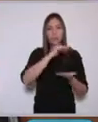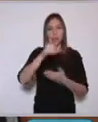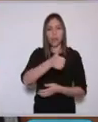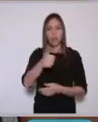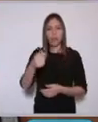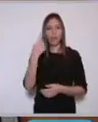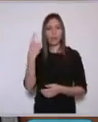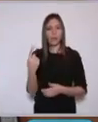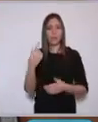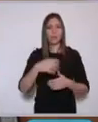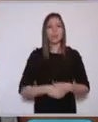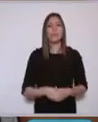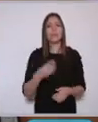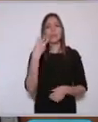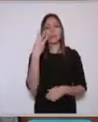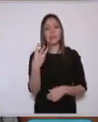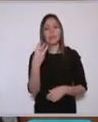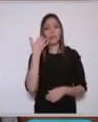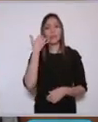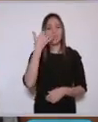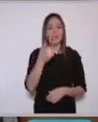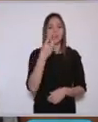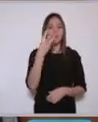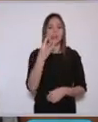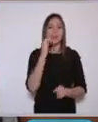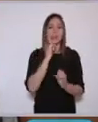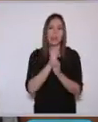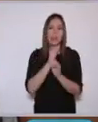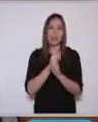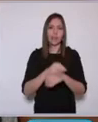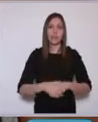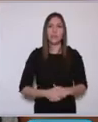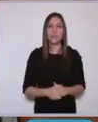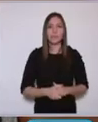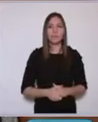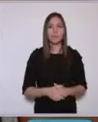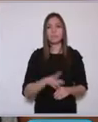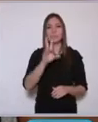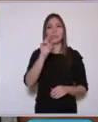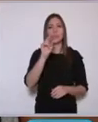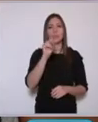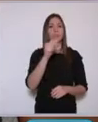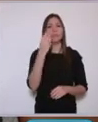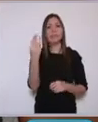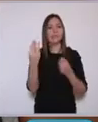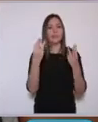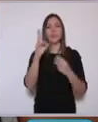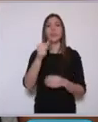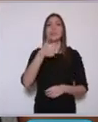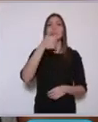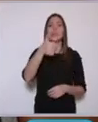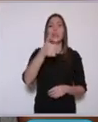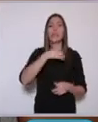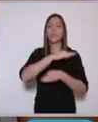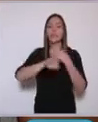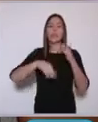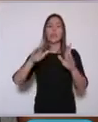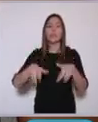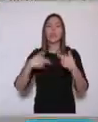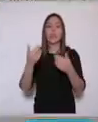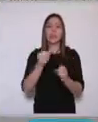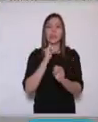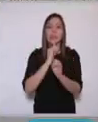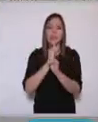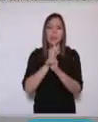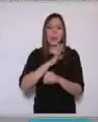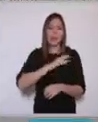3 por vía telefónica y 3 por internet. Las 6 Ahí van está, por redes todas sociales. van a ser por Ahí redes está sociales. apareciendo la